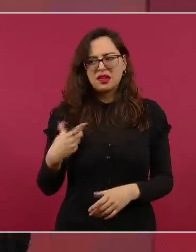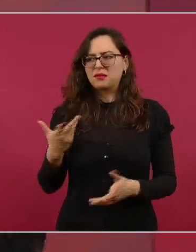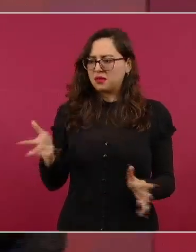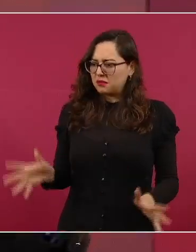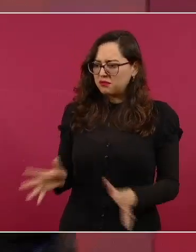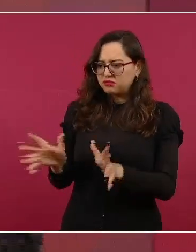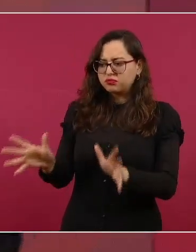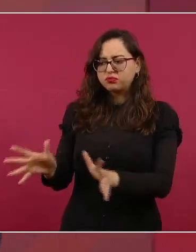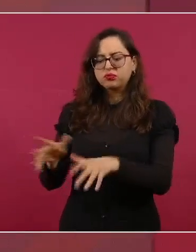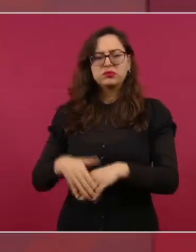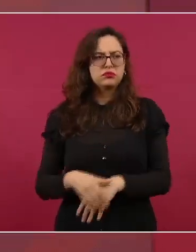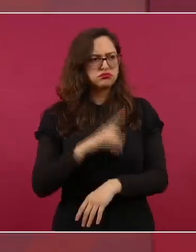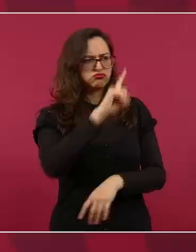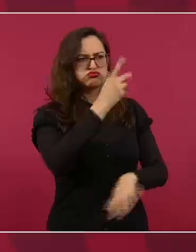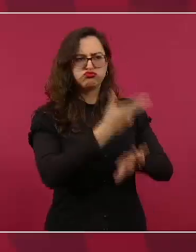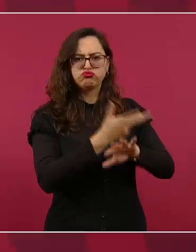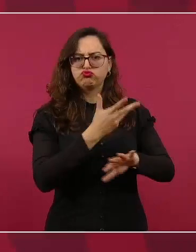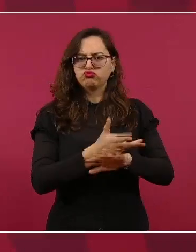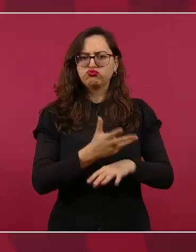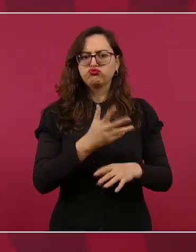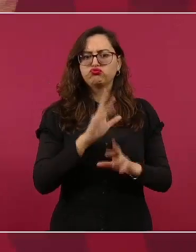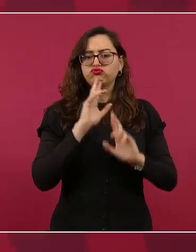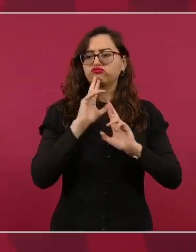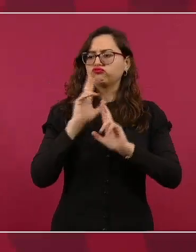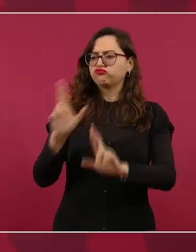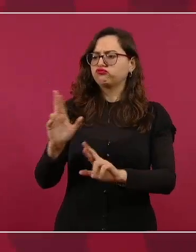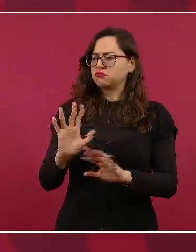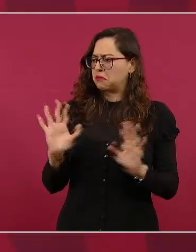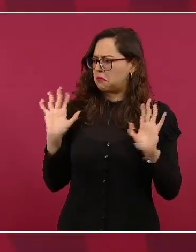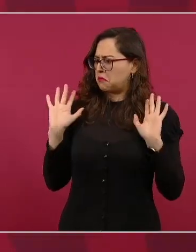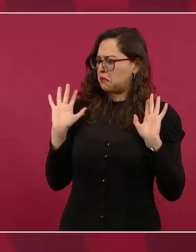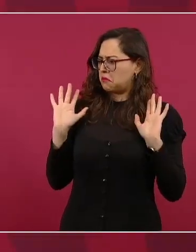mecanismos de respuestas. Uno